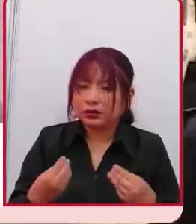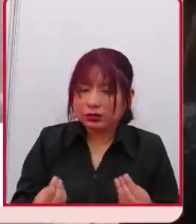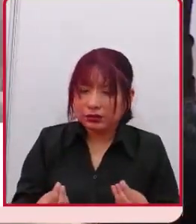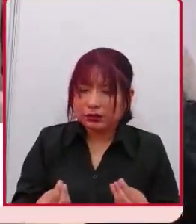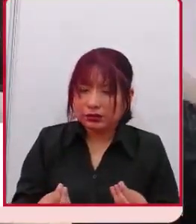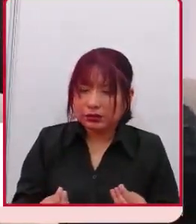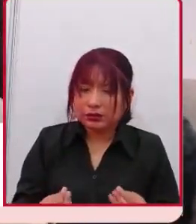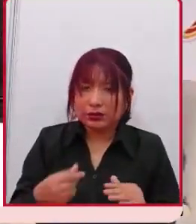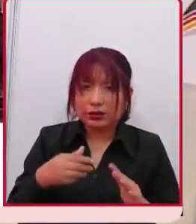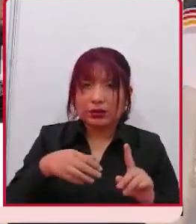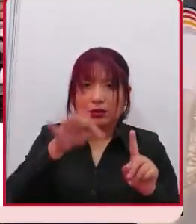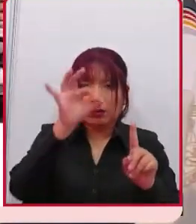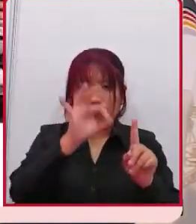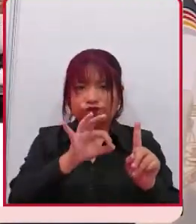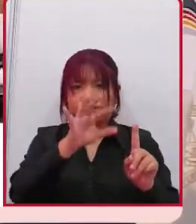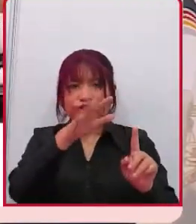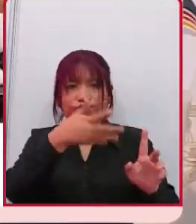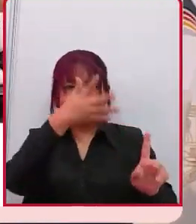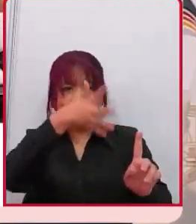¿Cómo mides?